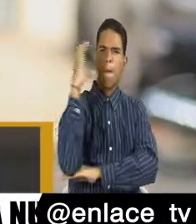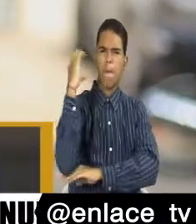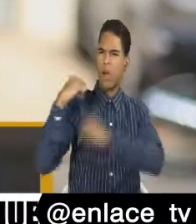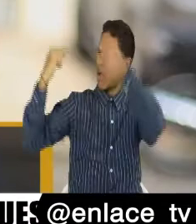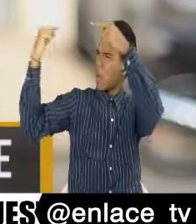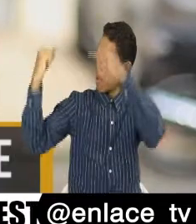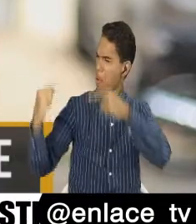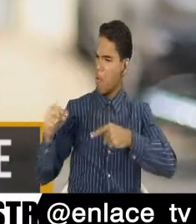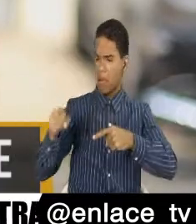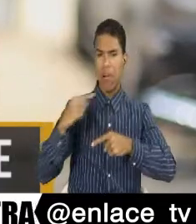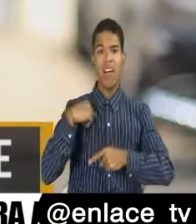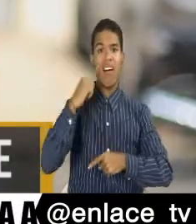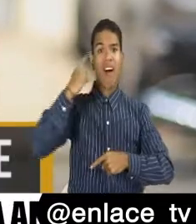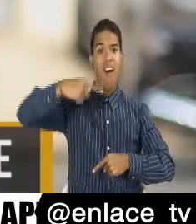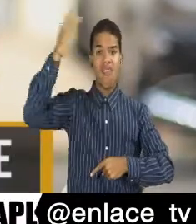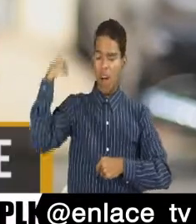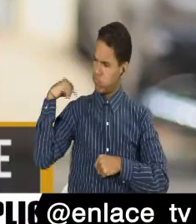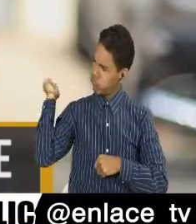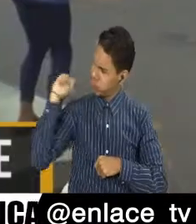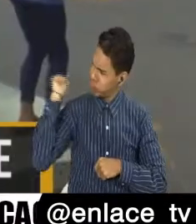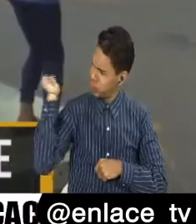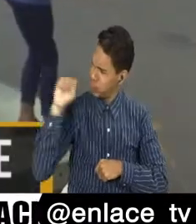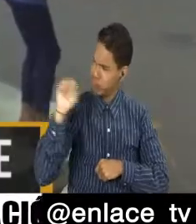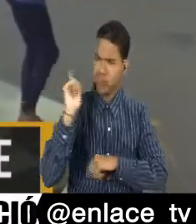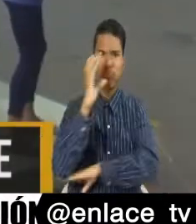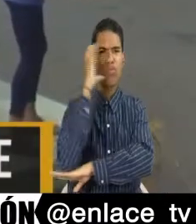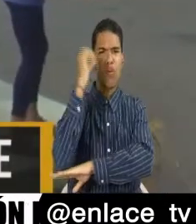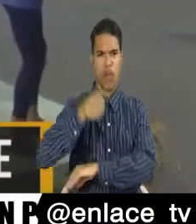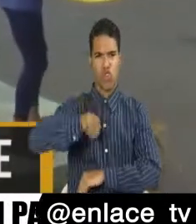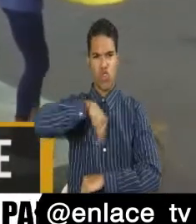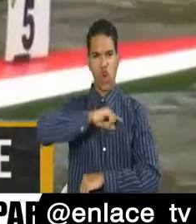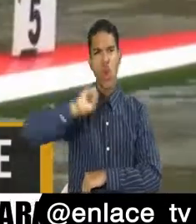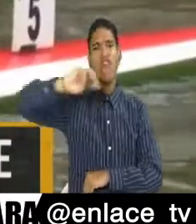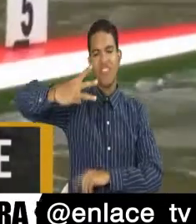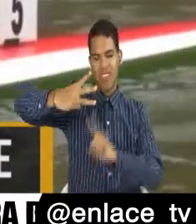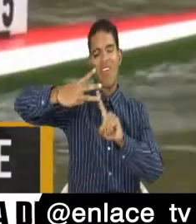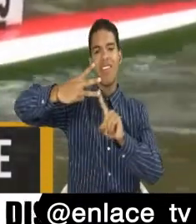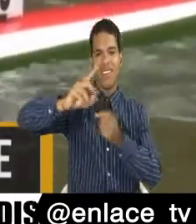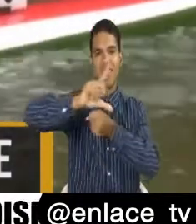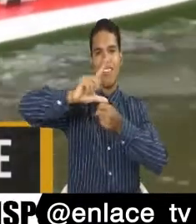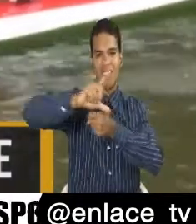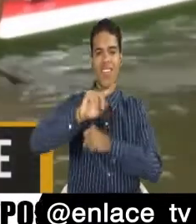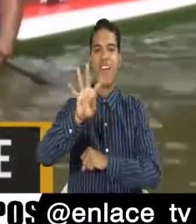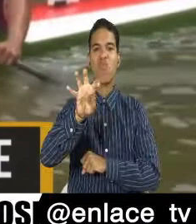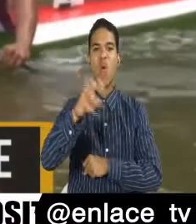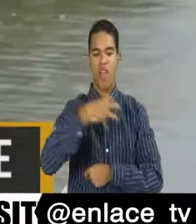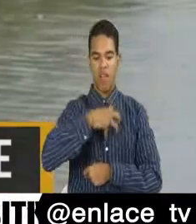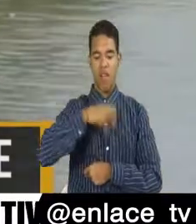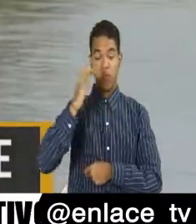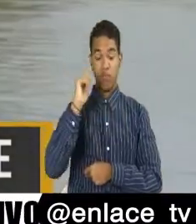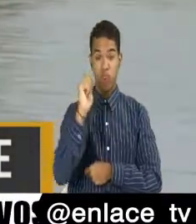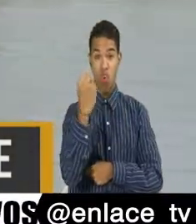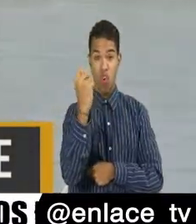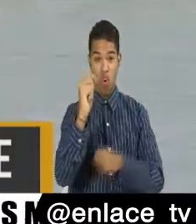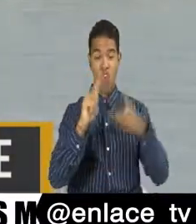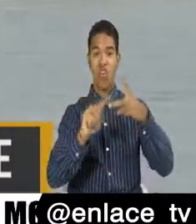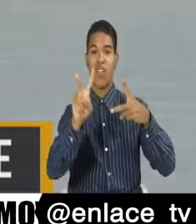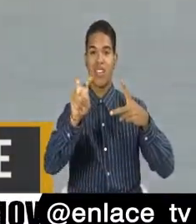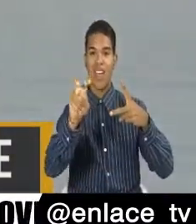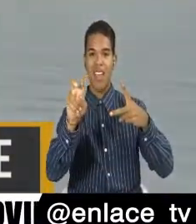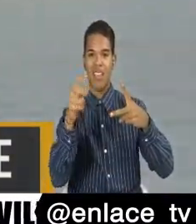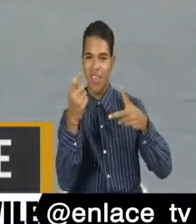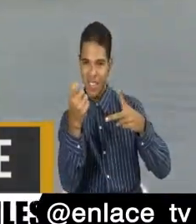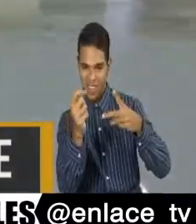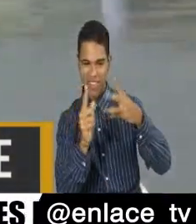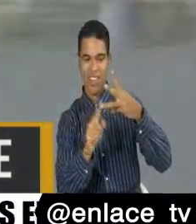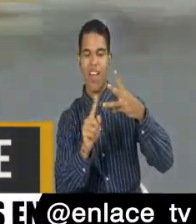trayectoria en el país, obteniendo el tercer lugar como liga con 9 medallas de oro, 7 de plata y 3 de bronce, y obteniendo